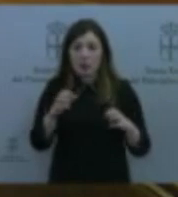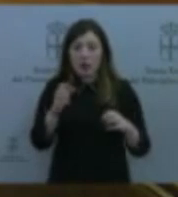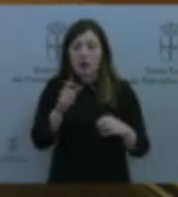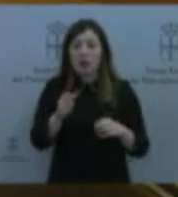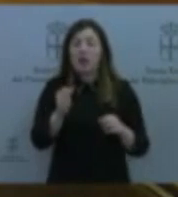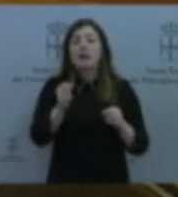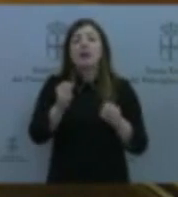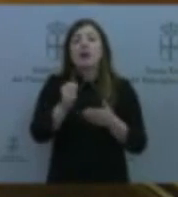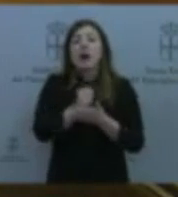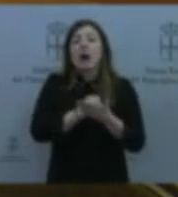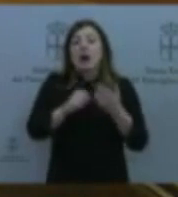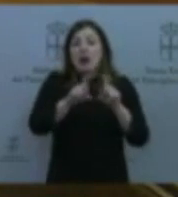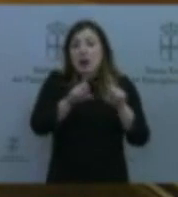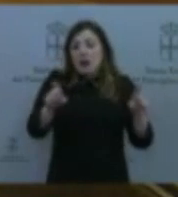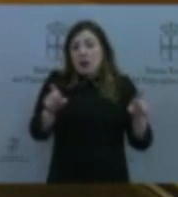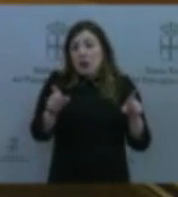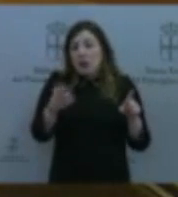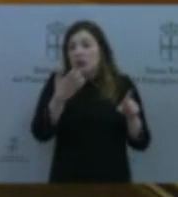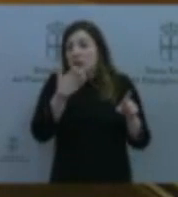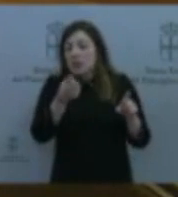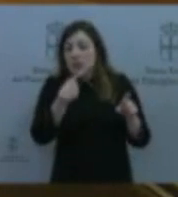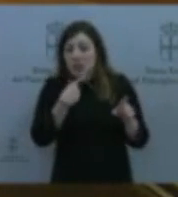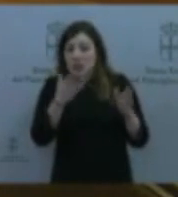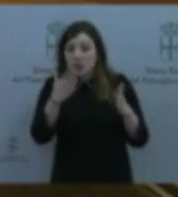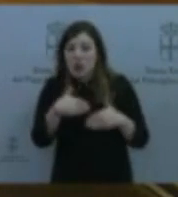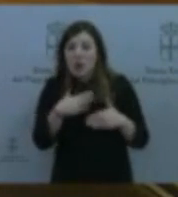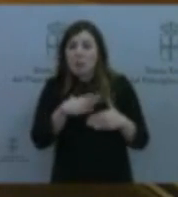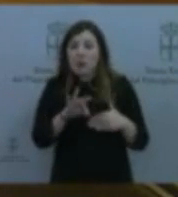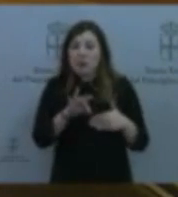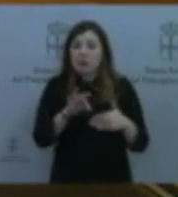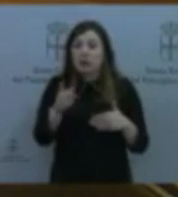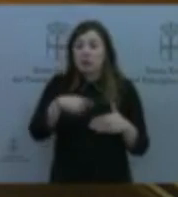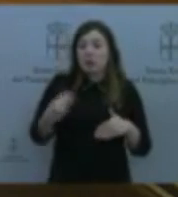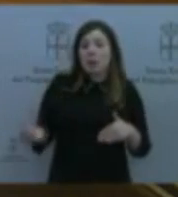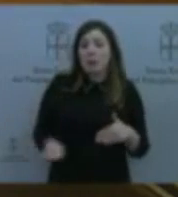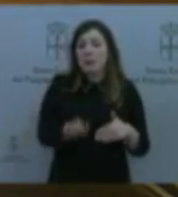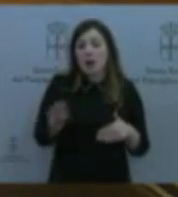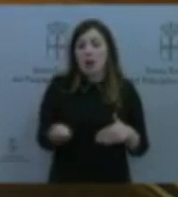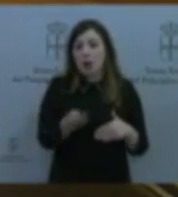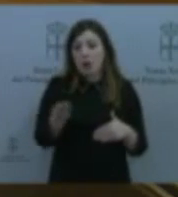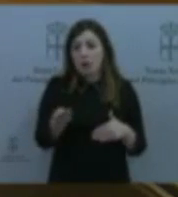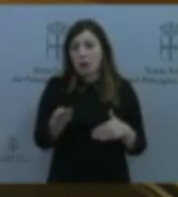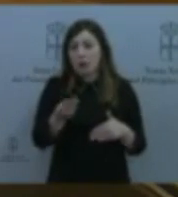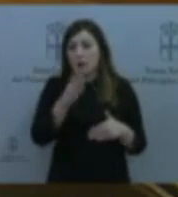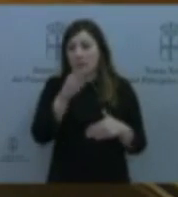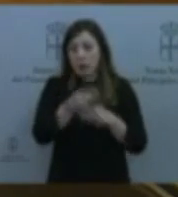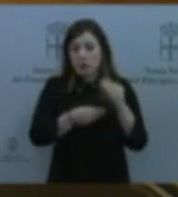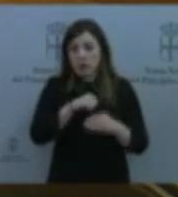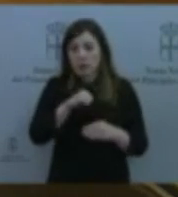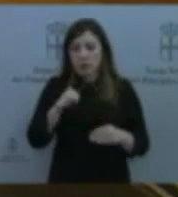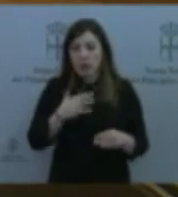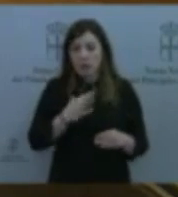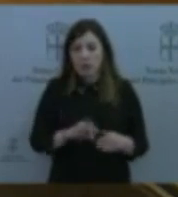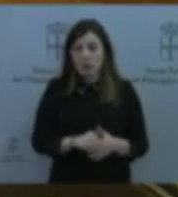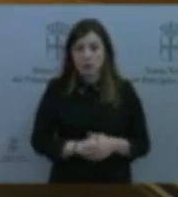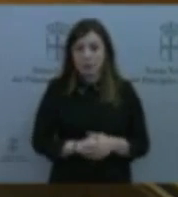permitir que retribuyamos mejor al nuestro personal. Bien,